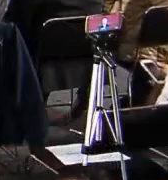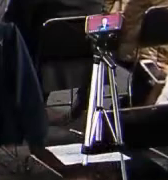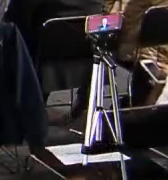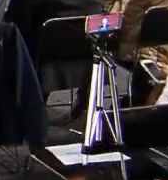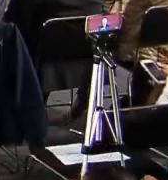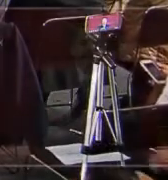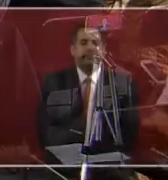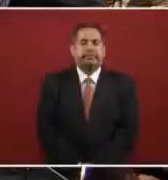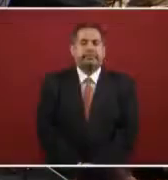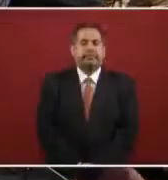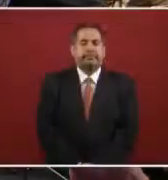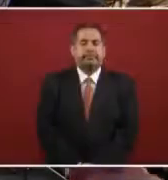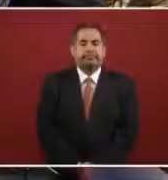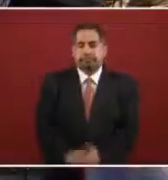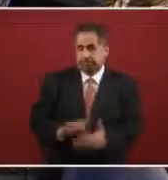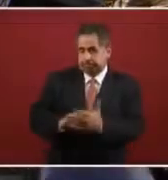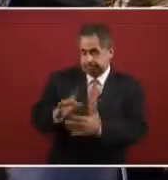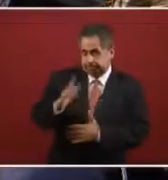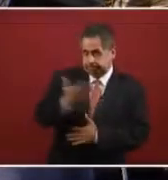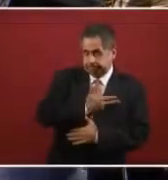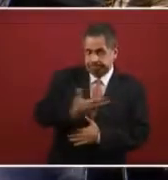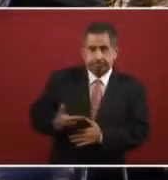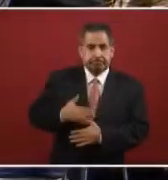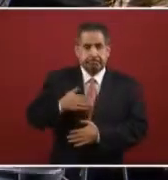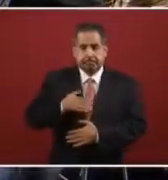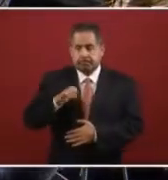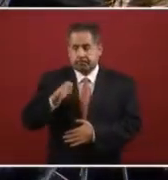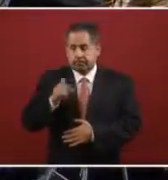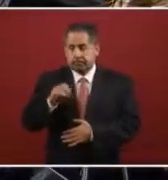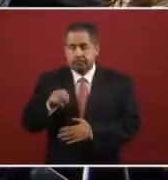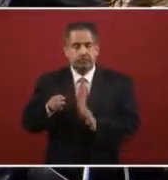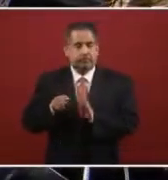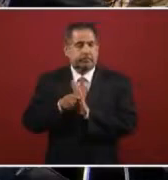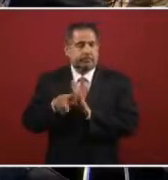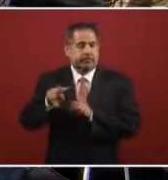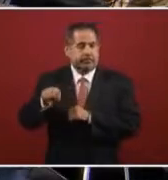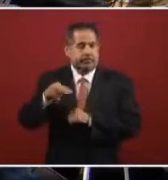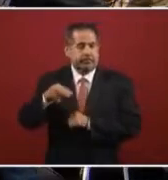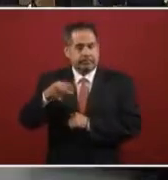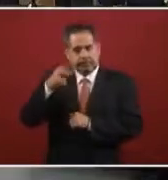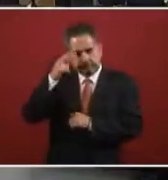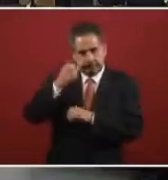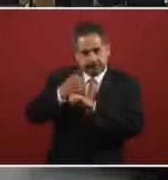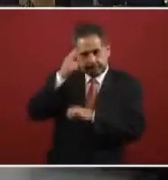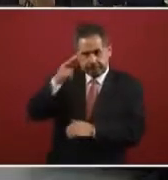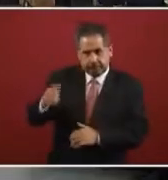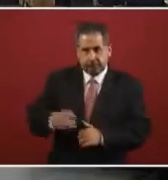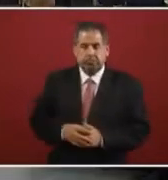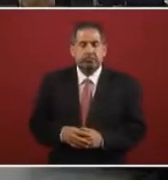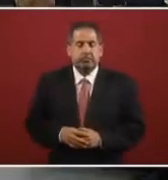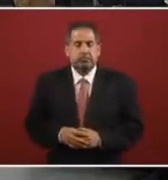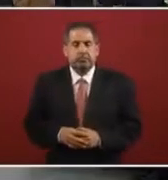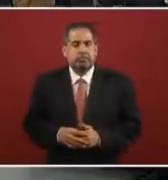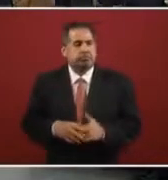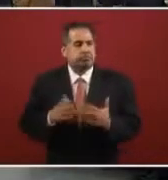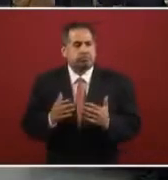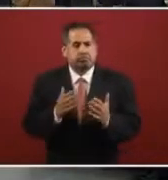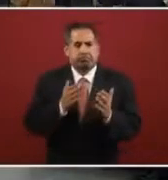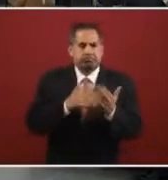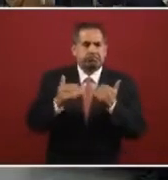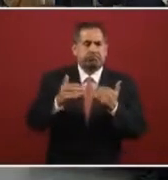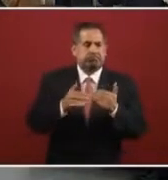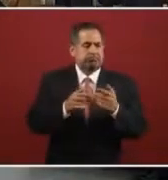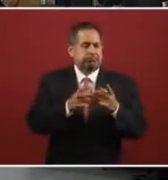Mm. Gracias, señor presidente. Julio Cetina, de Televisión Mexiquense. Si bien el crecimiento y el desarrollo serán